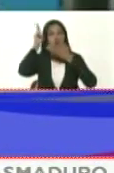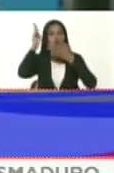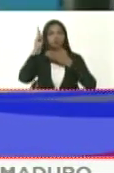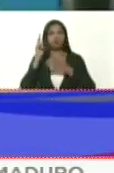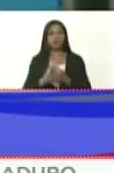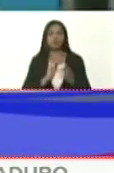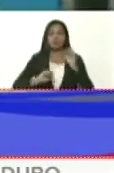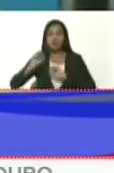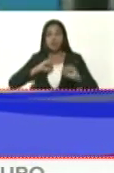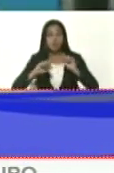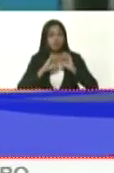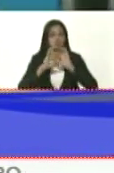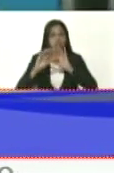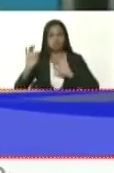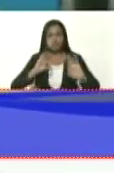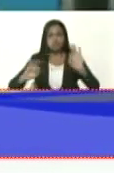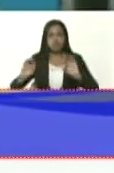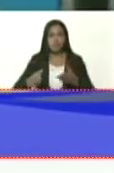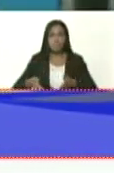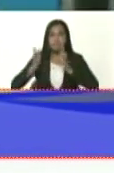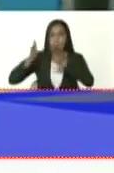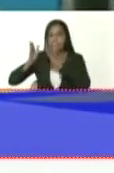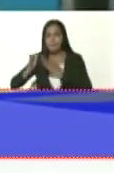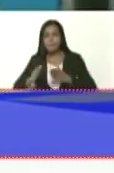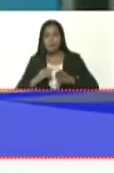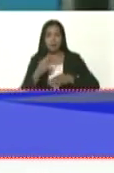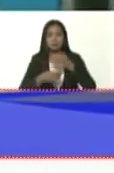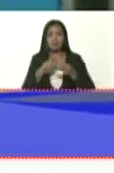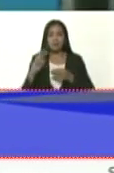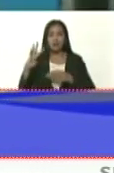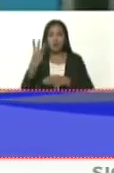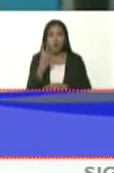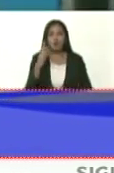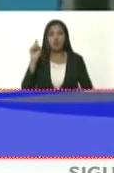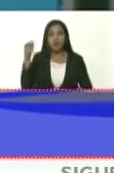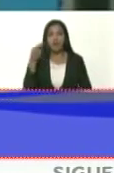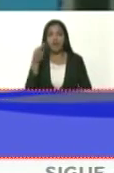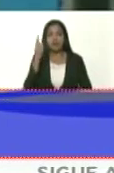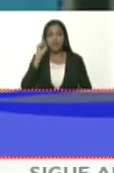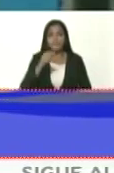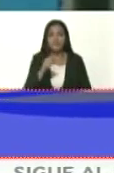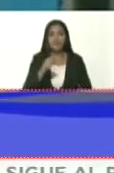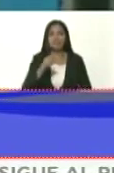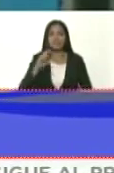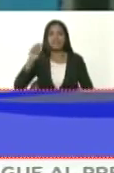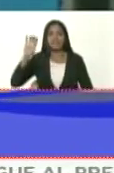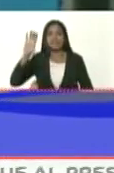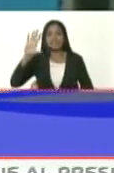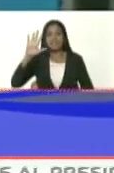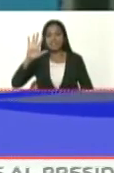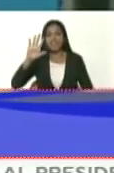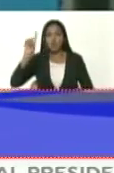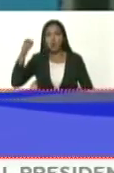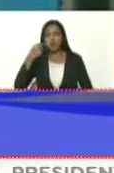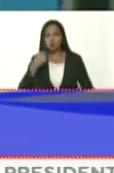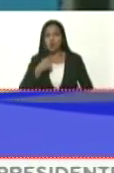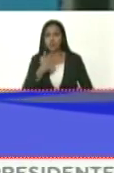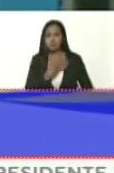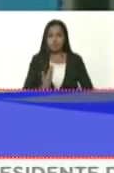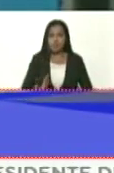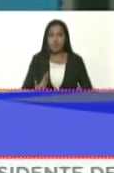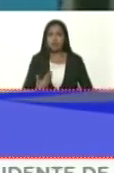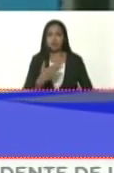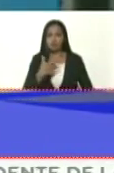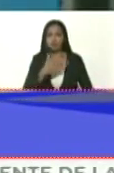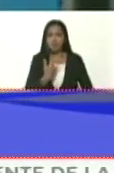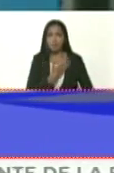el despliegue masivo de toda la infraestructura de la 4G y la 5G. Yo quisiera que el presidente de la Corporación